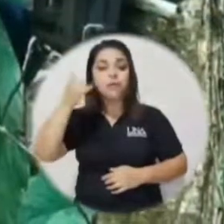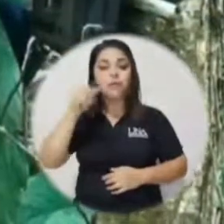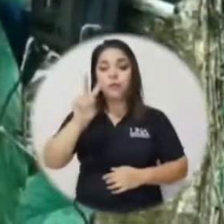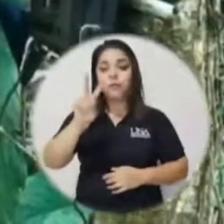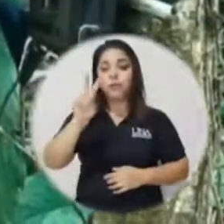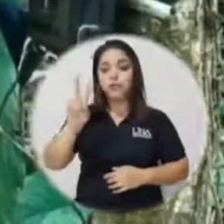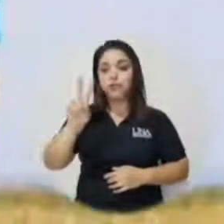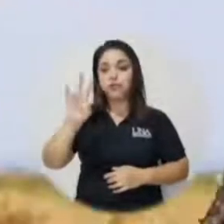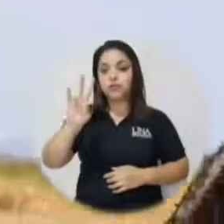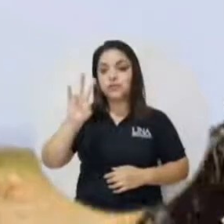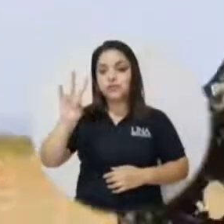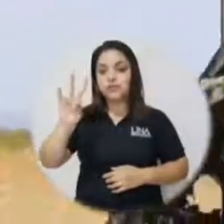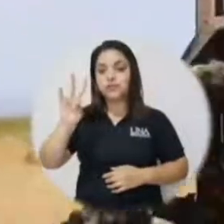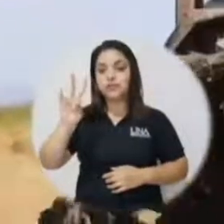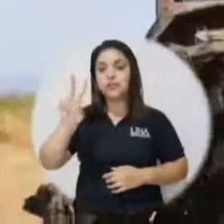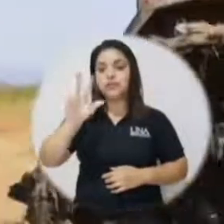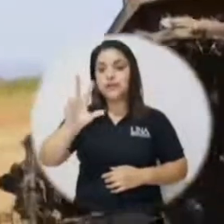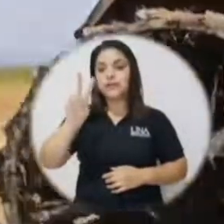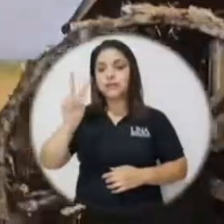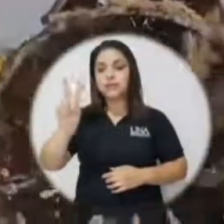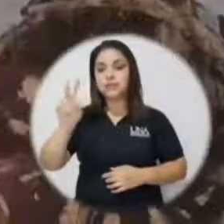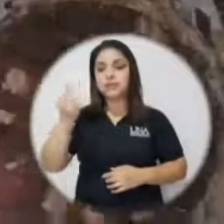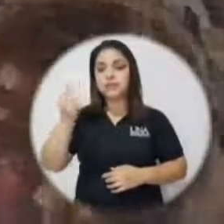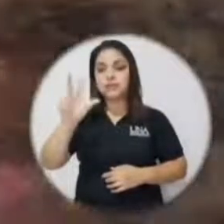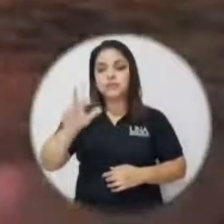aventura@una.cr o al teléfono